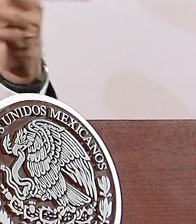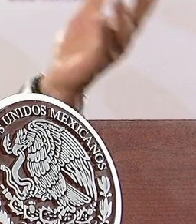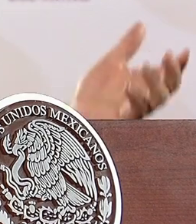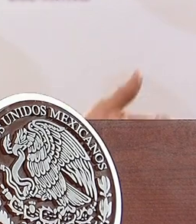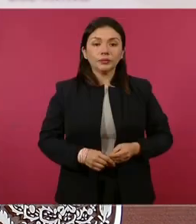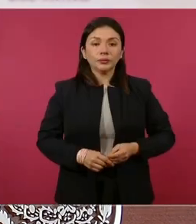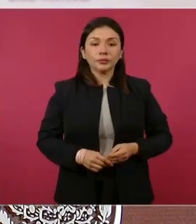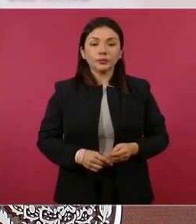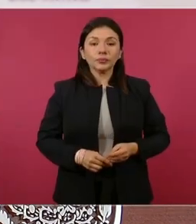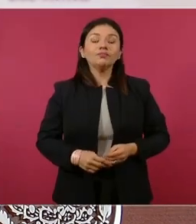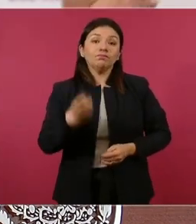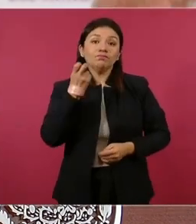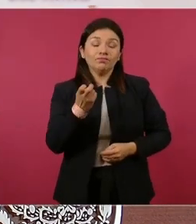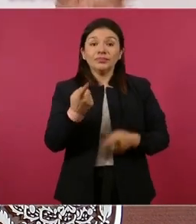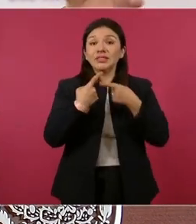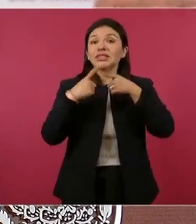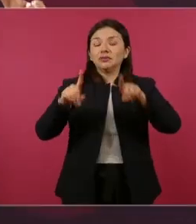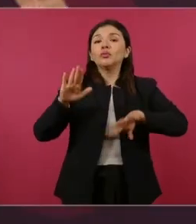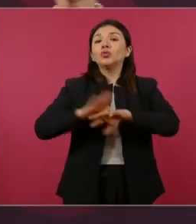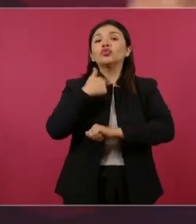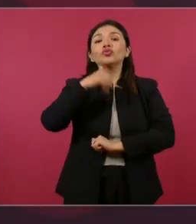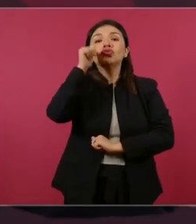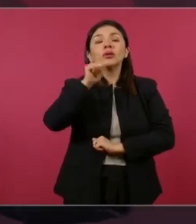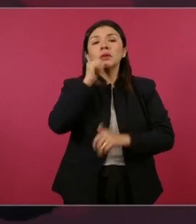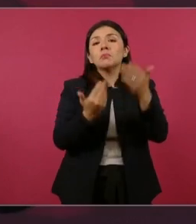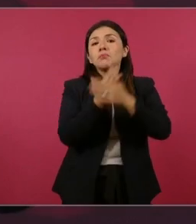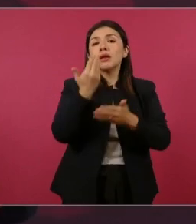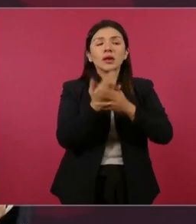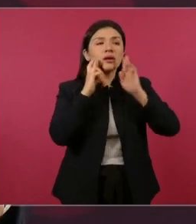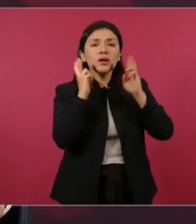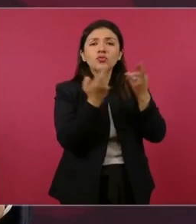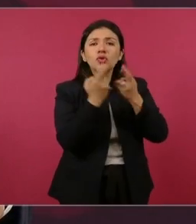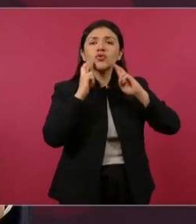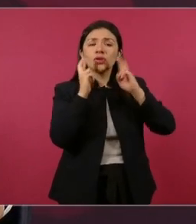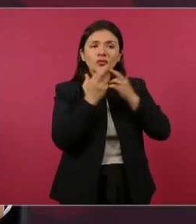en materia de seguridad y nos reunimos todos los días el gabinete de seguridad.